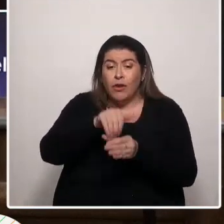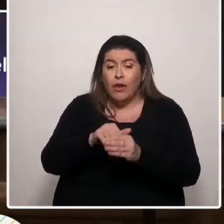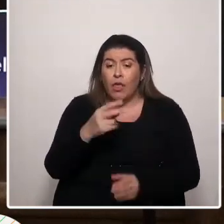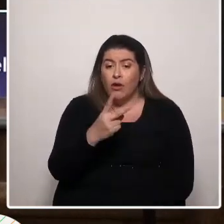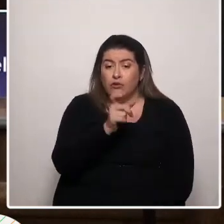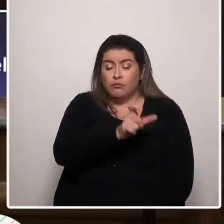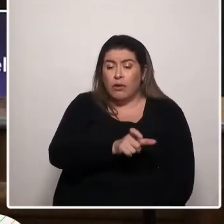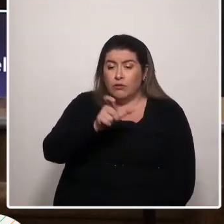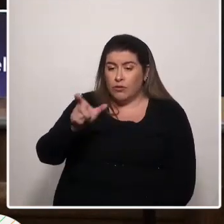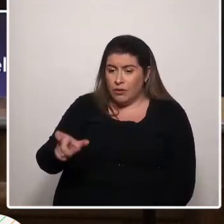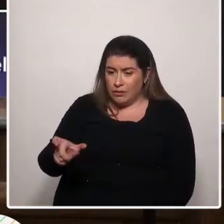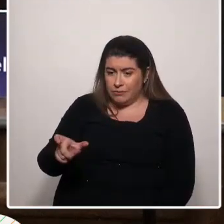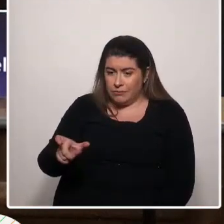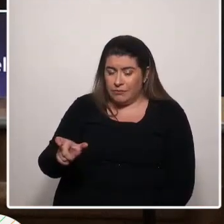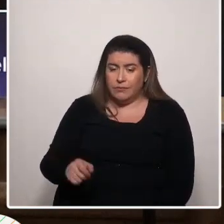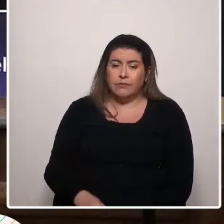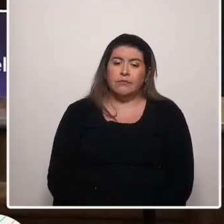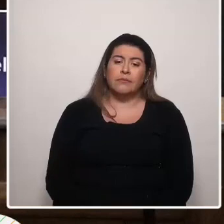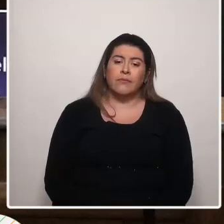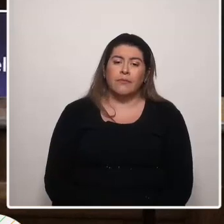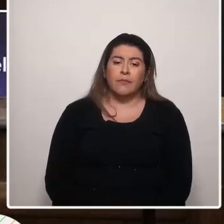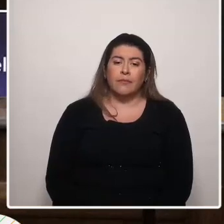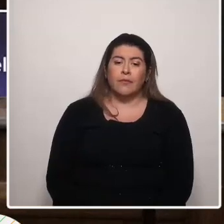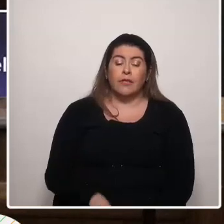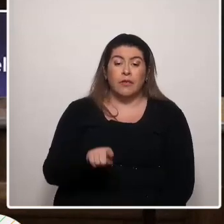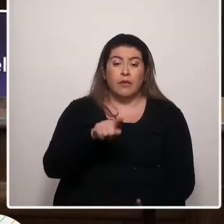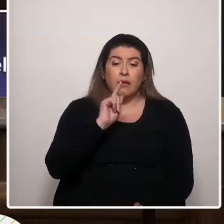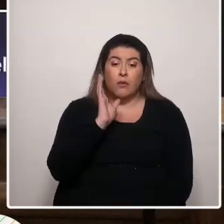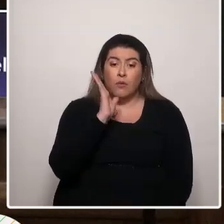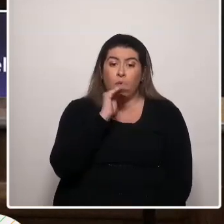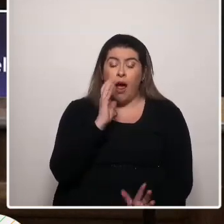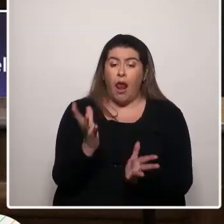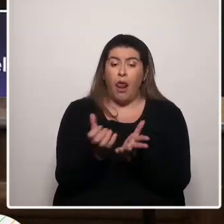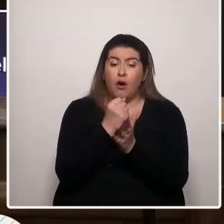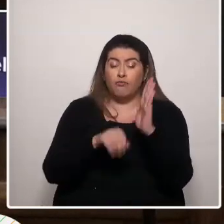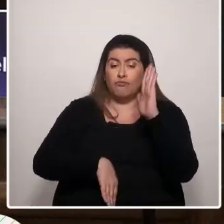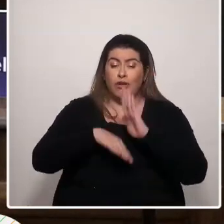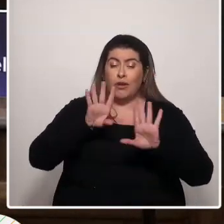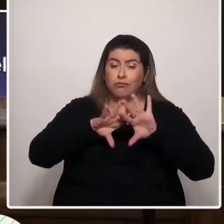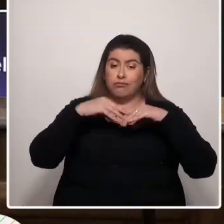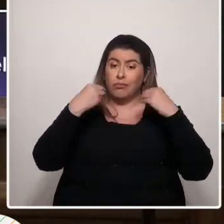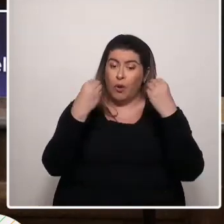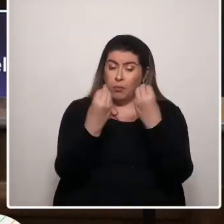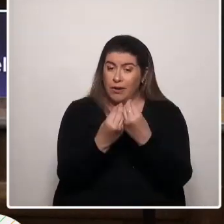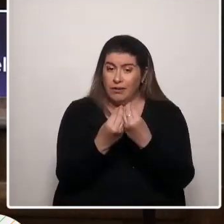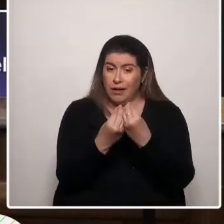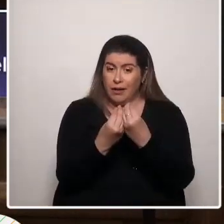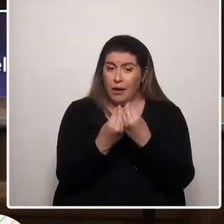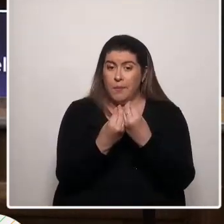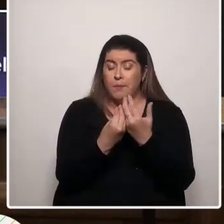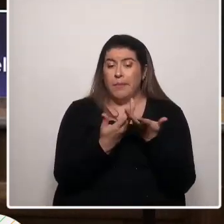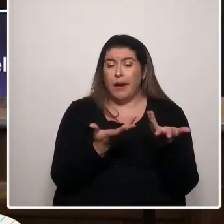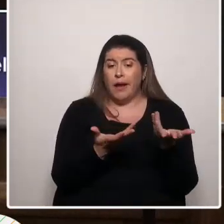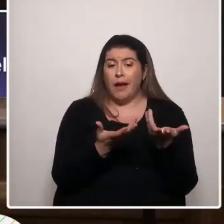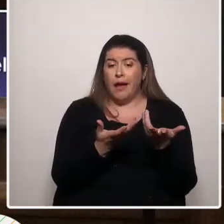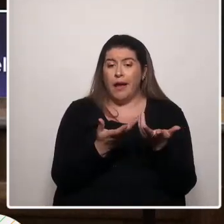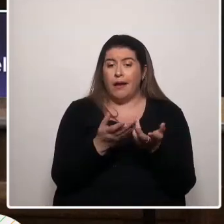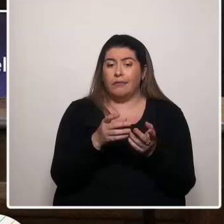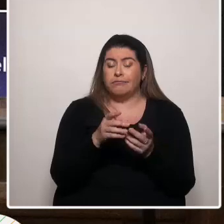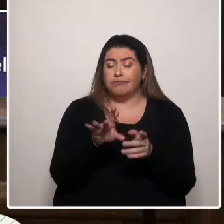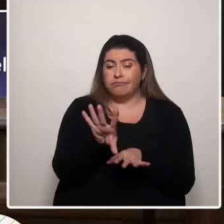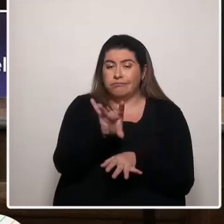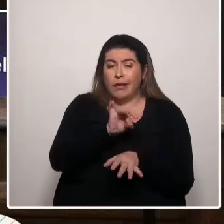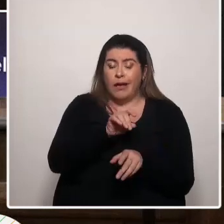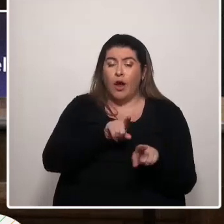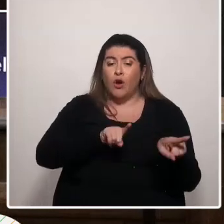personas. Luego, si nadie alcanza la mayoría absoluta para poder, de alguna manera, elegir a los coordinadores, se